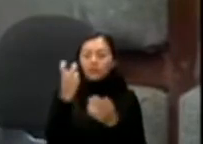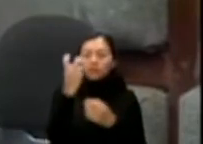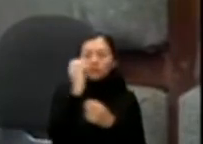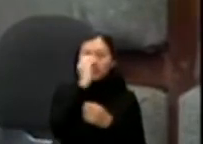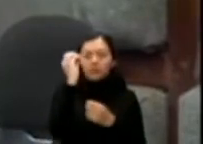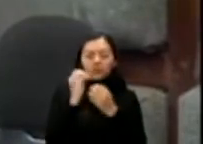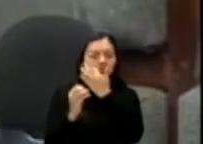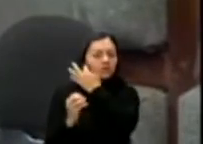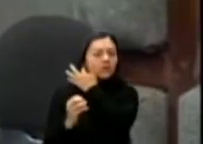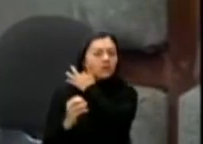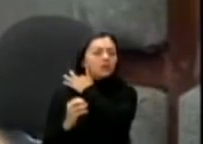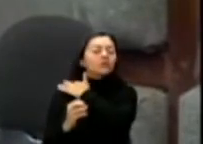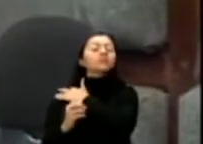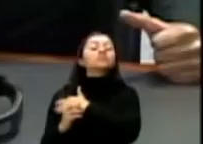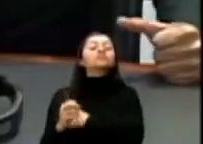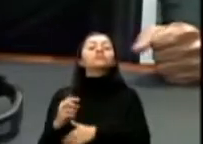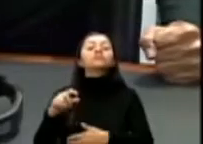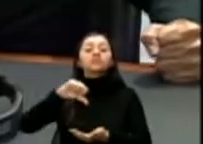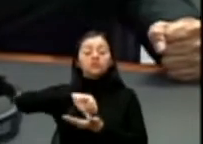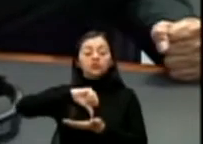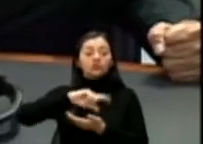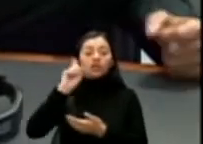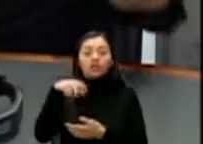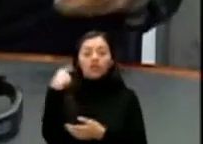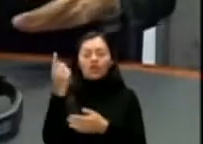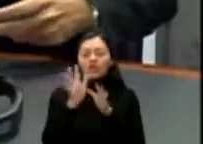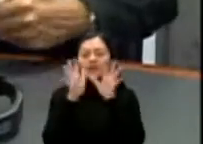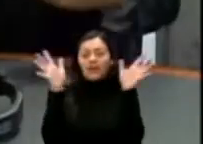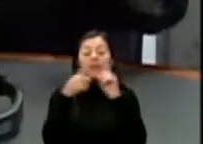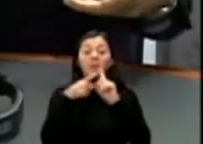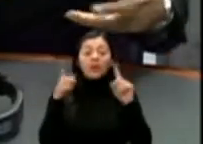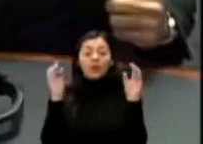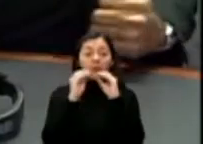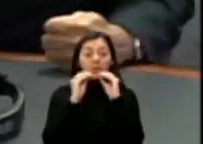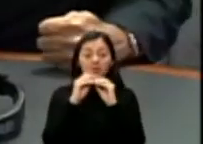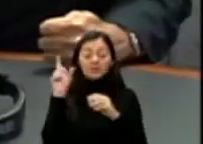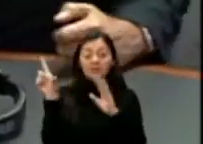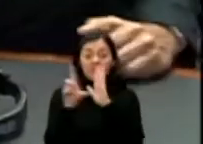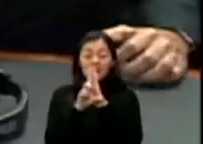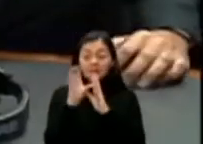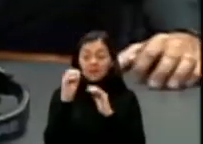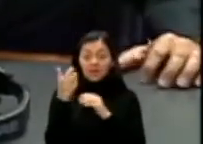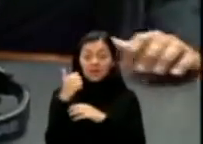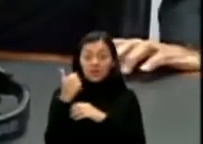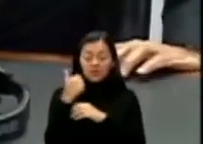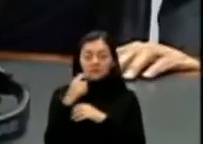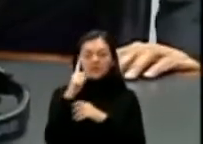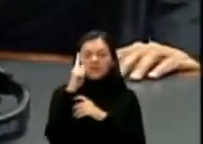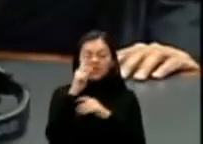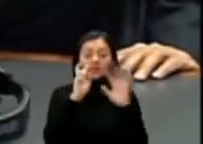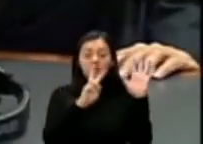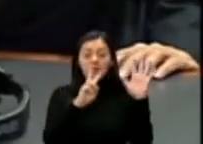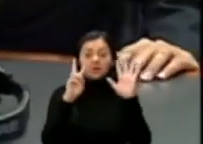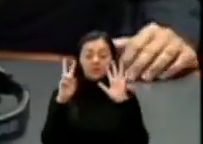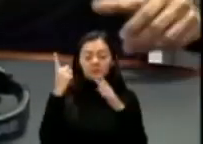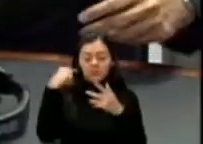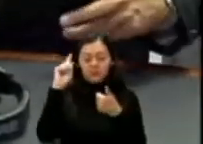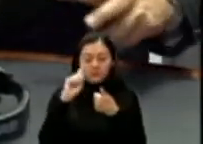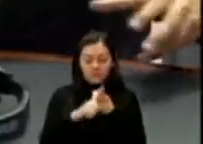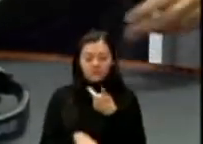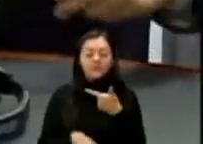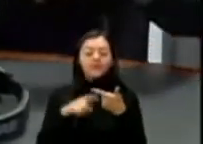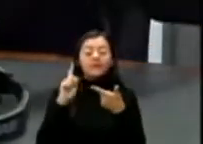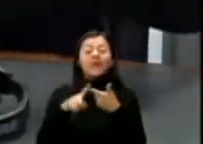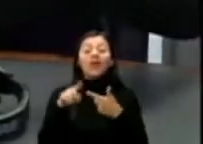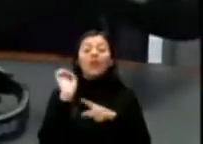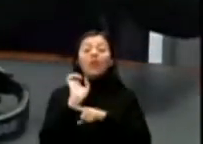también amazónica y la ciudadanía en general no tiene ustedes la ley 010 que ya da 177 millones de dólares más si usted